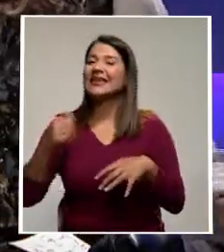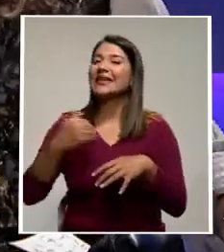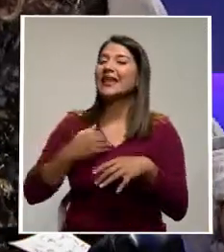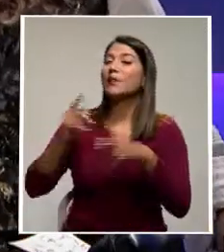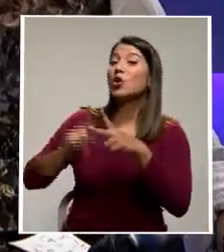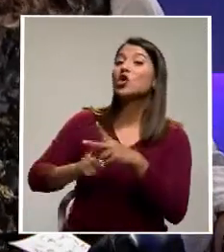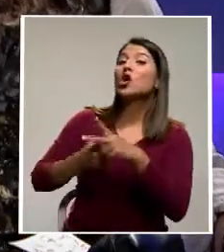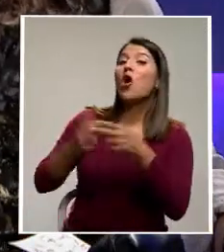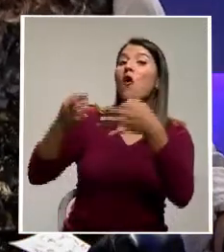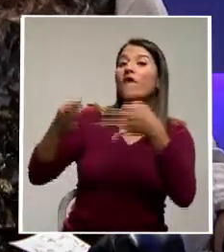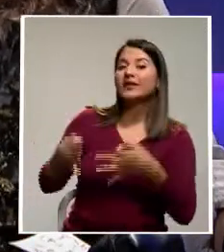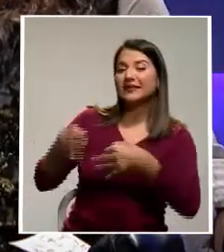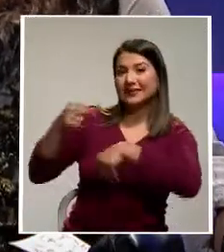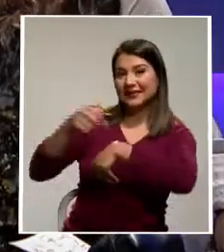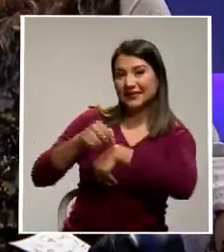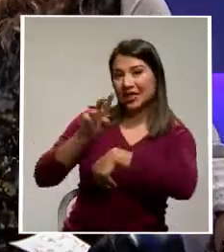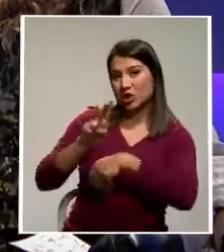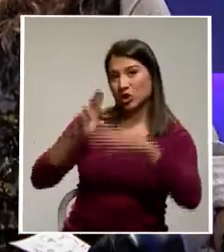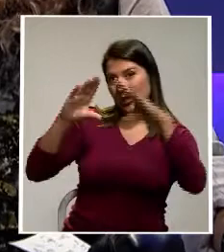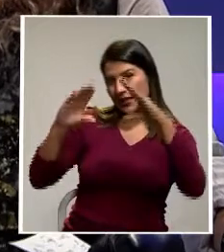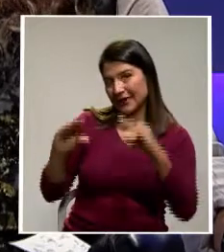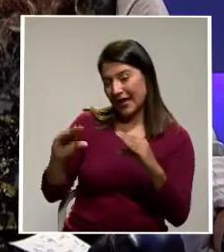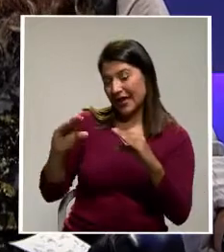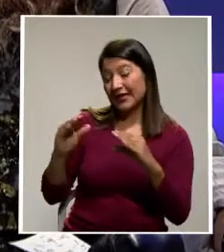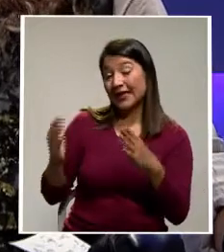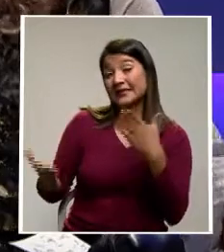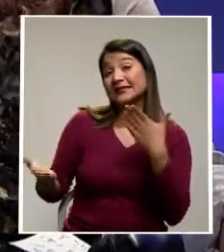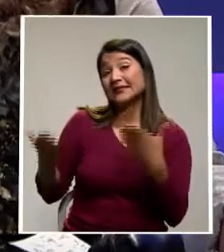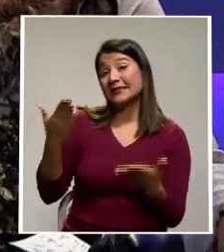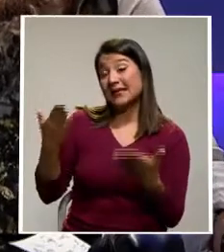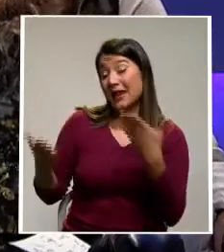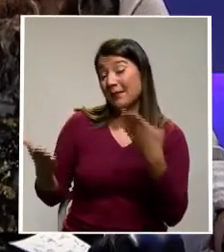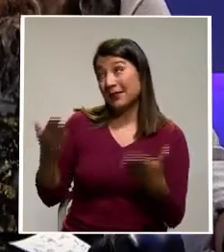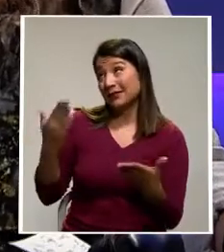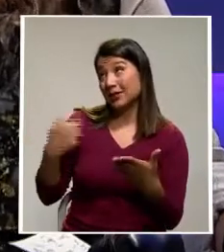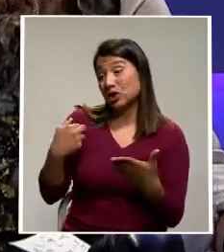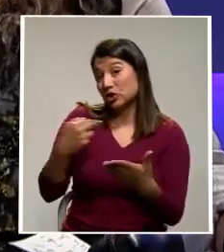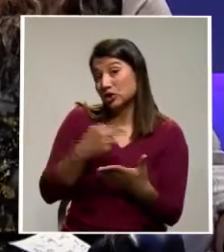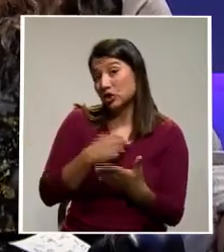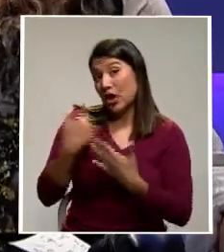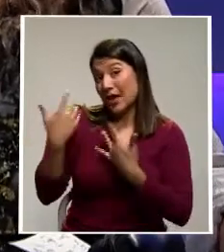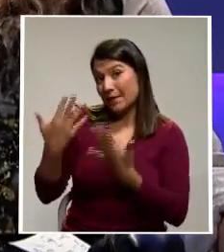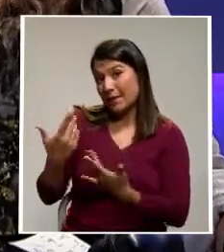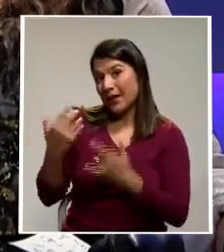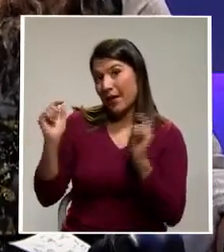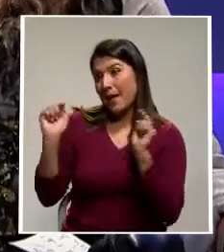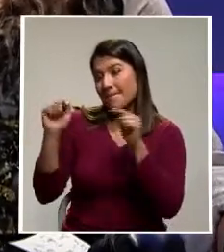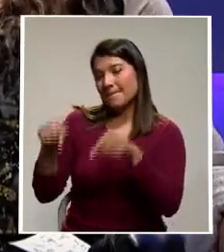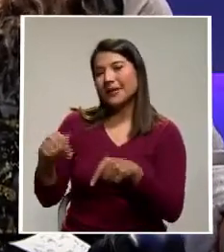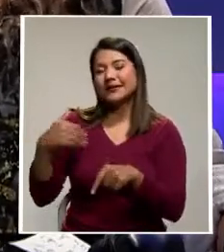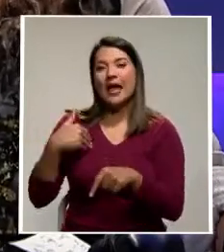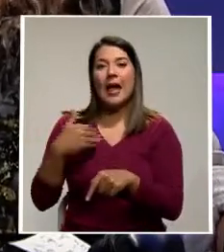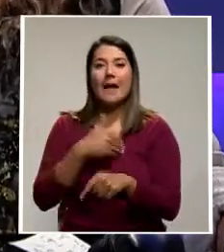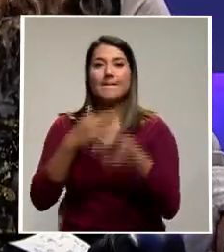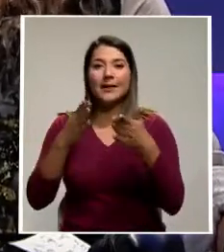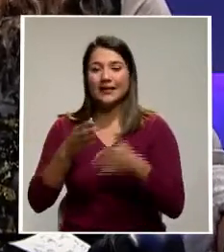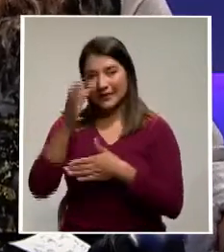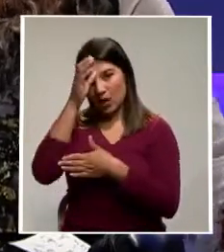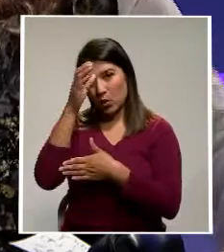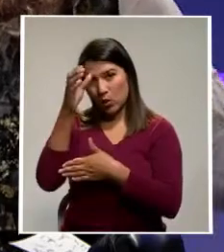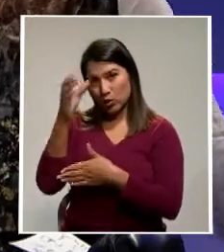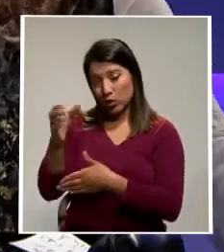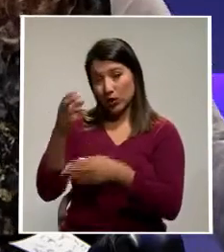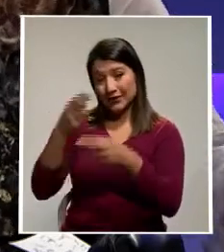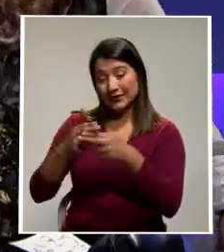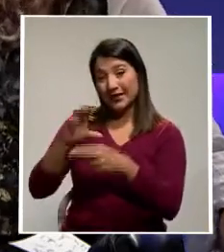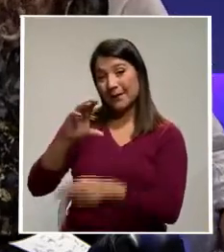oficial a las 2 de la tarde, probablemente, bueno, esperamos que asista la ministra de Cultura Sylvie Durán y